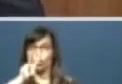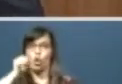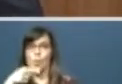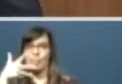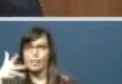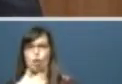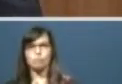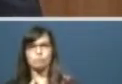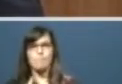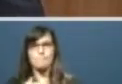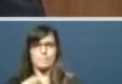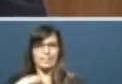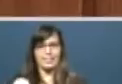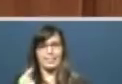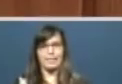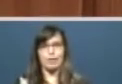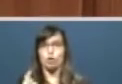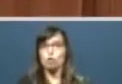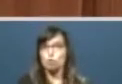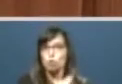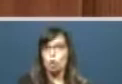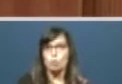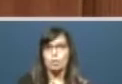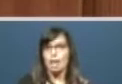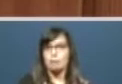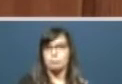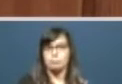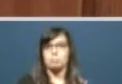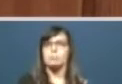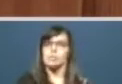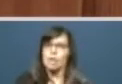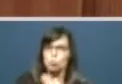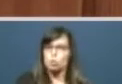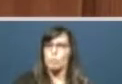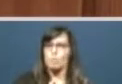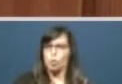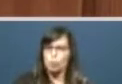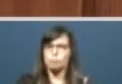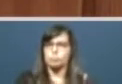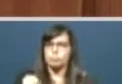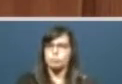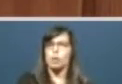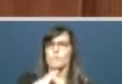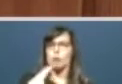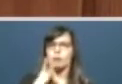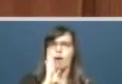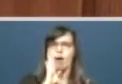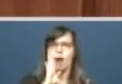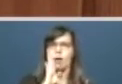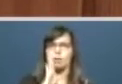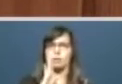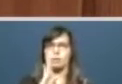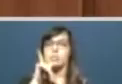somos una de las pocas comunidades que refuerzan con recursos propios estas políticas que definimos de manera consensuada